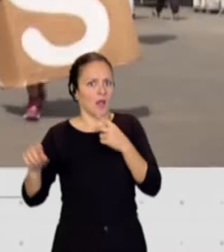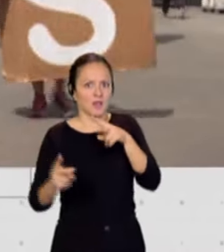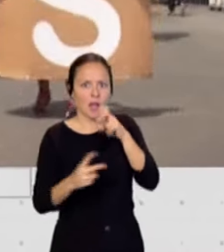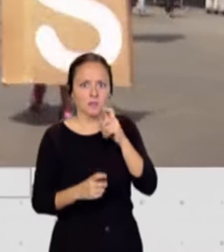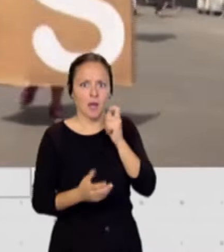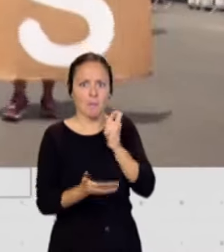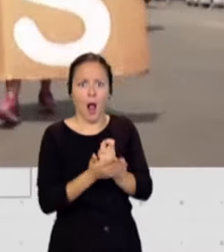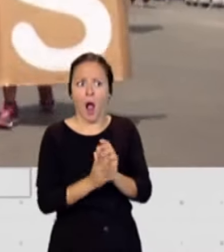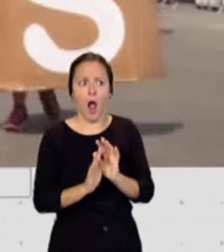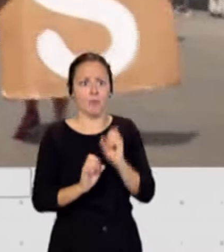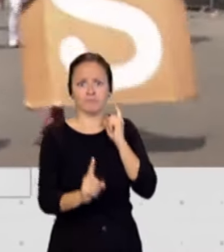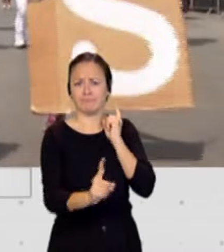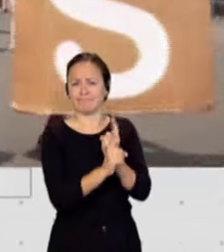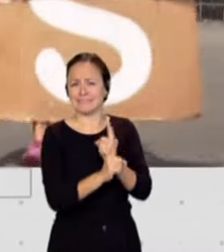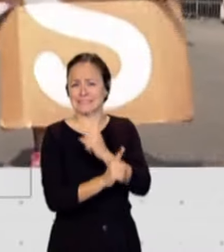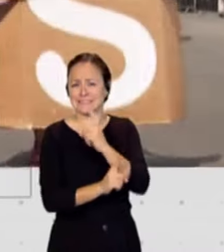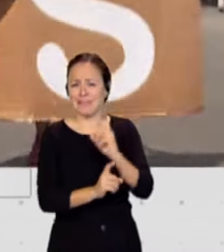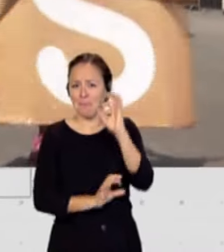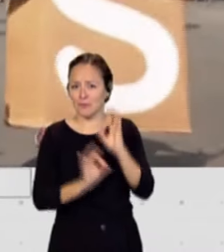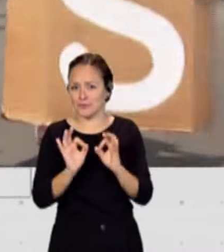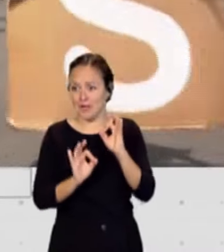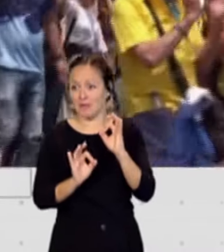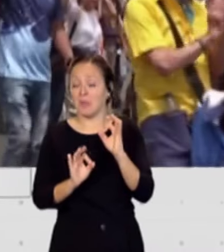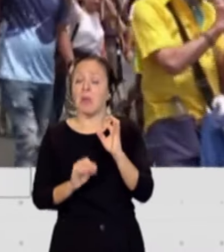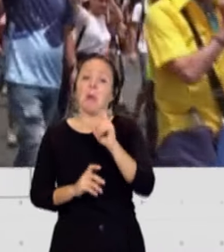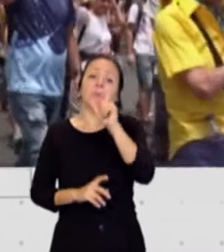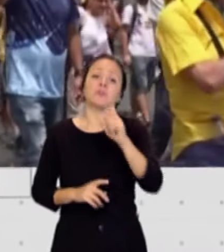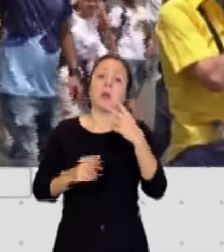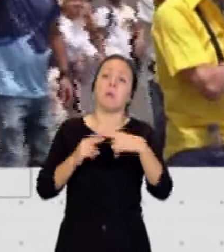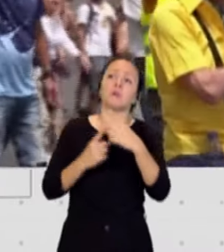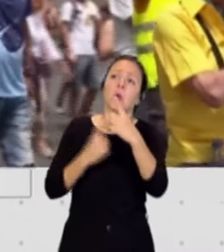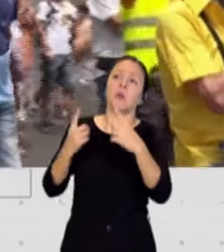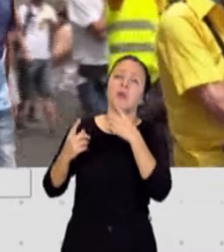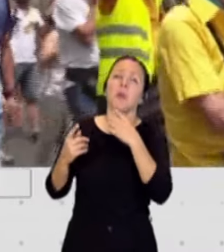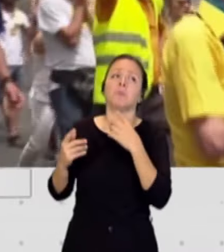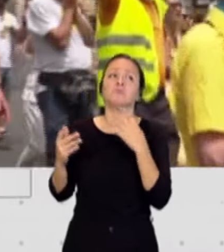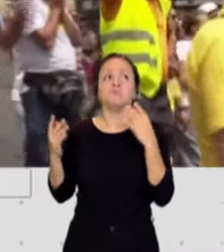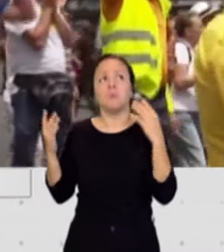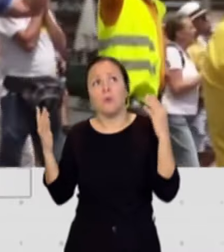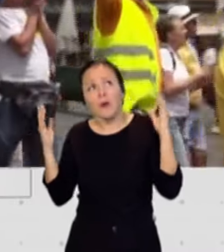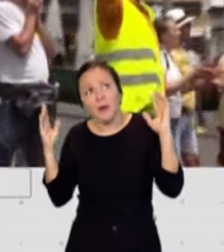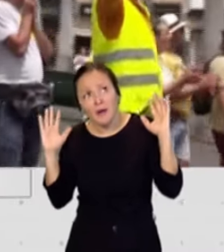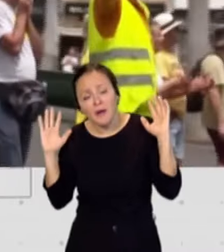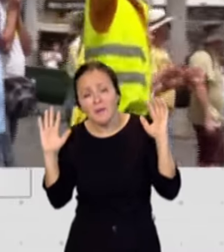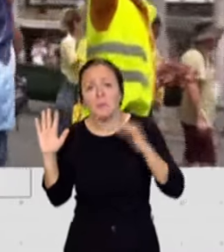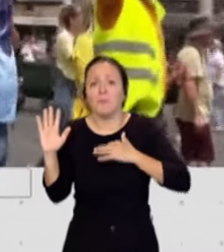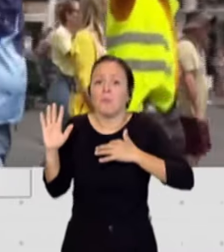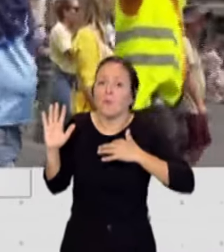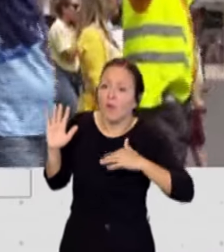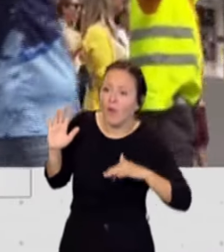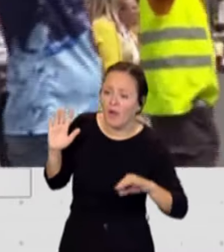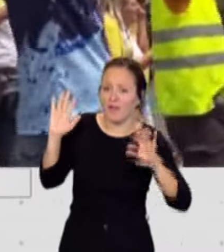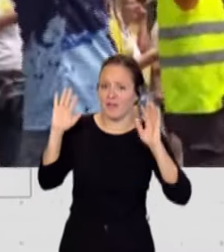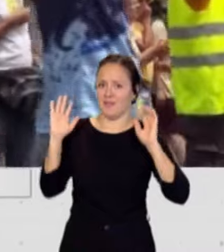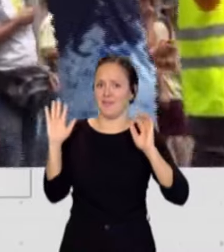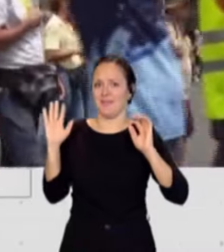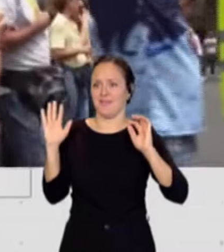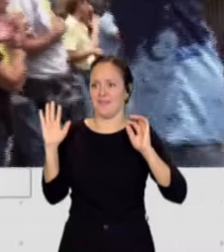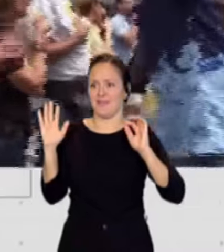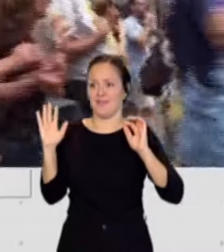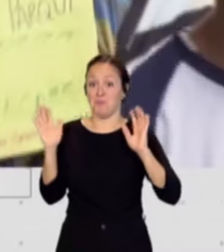hay políticos que empiezan a decir bueno no estaría mal Aquí hay una realidad que eh